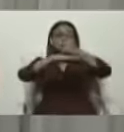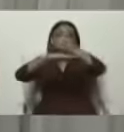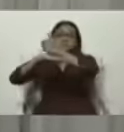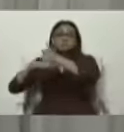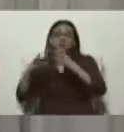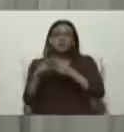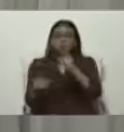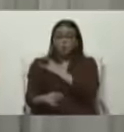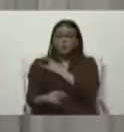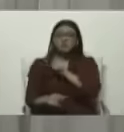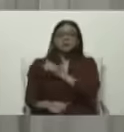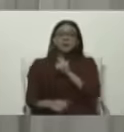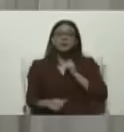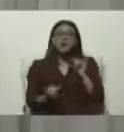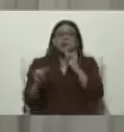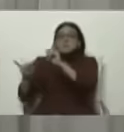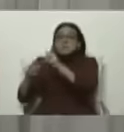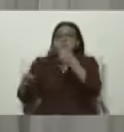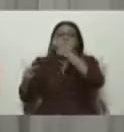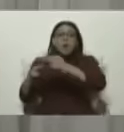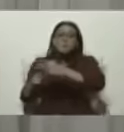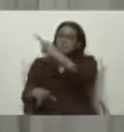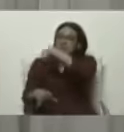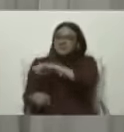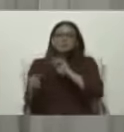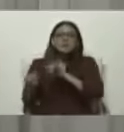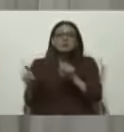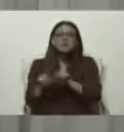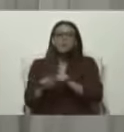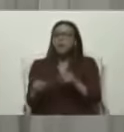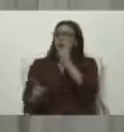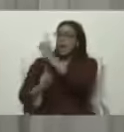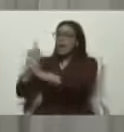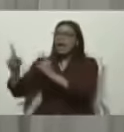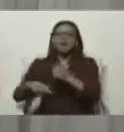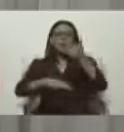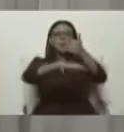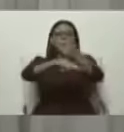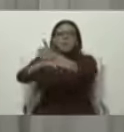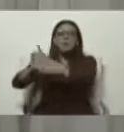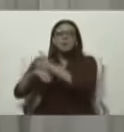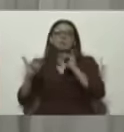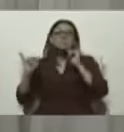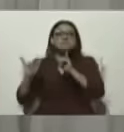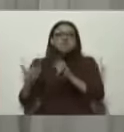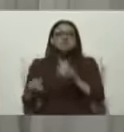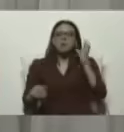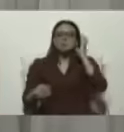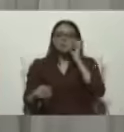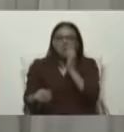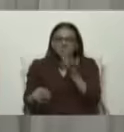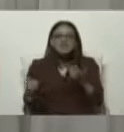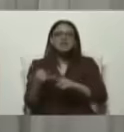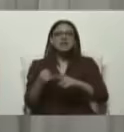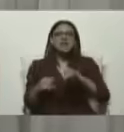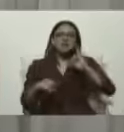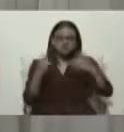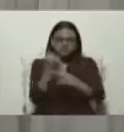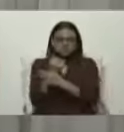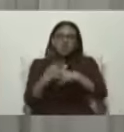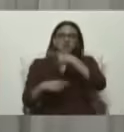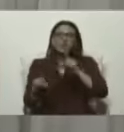privatizadas? Los mismos apellidos: Zuluaga, Machado, Mendoza, Capriles, Gil, López Gil, etc.